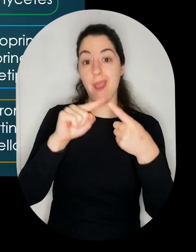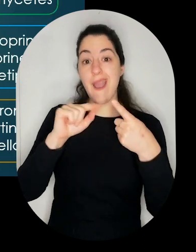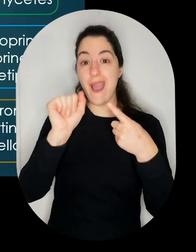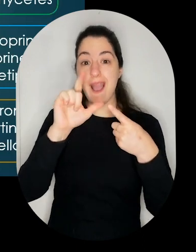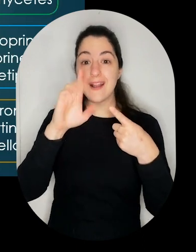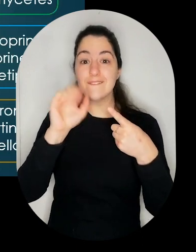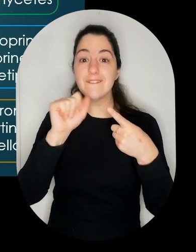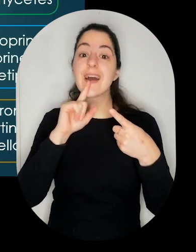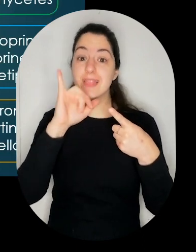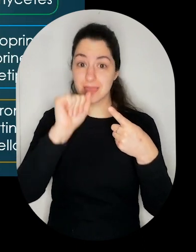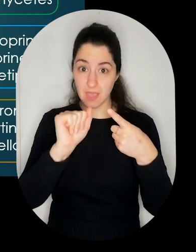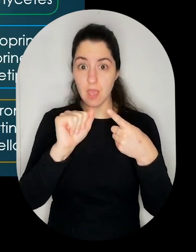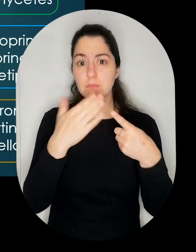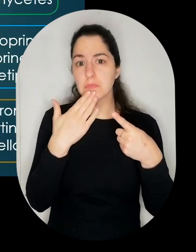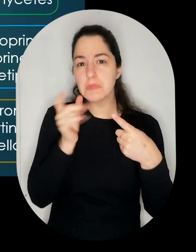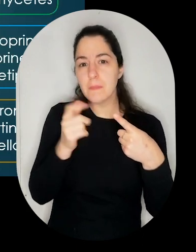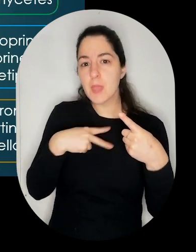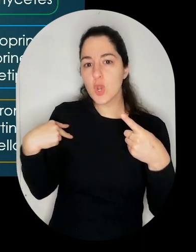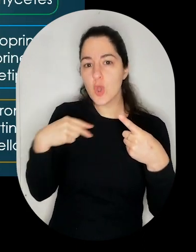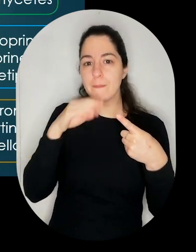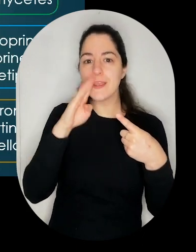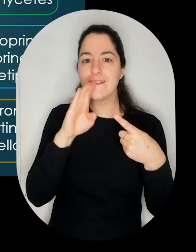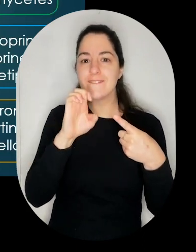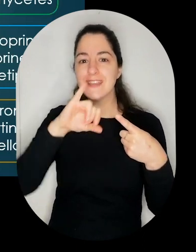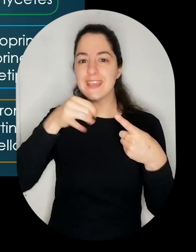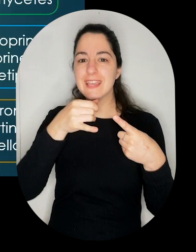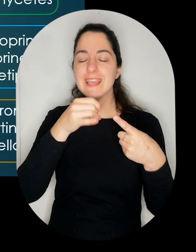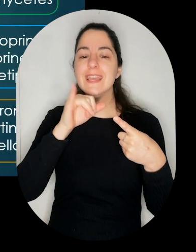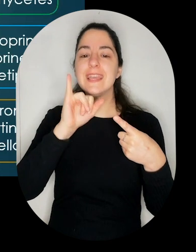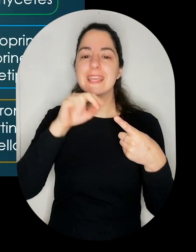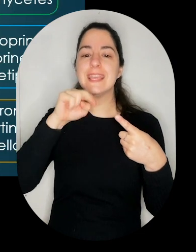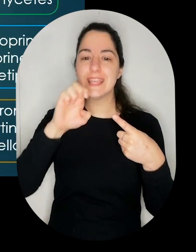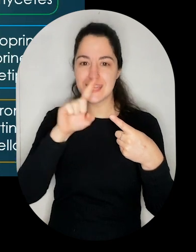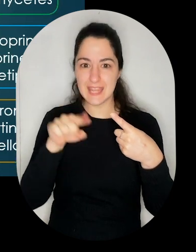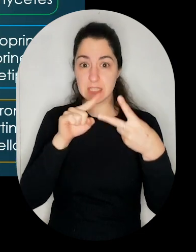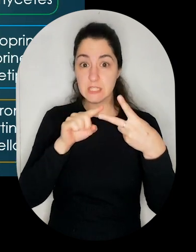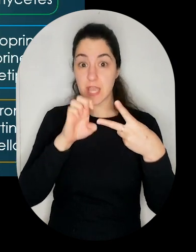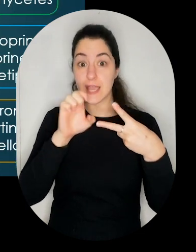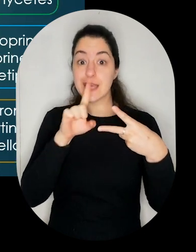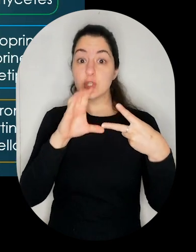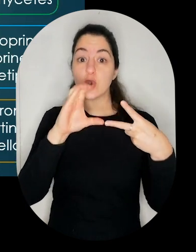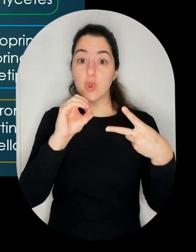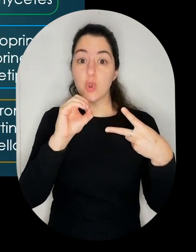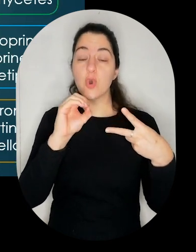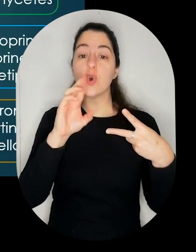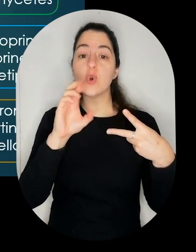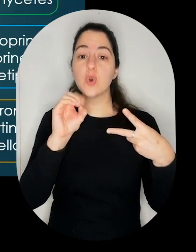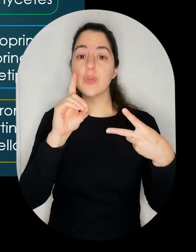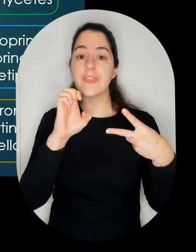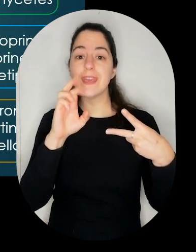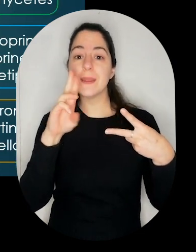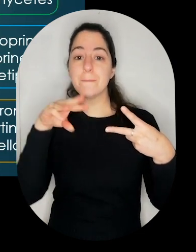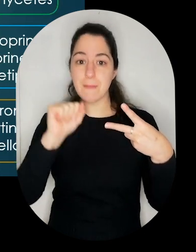como calvatias, que son, también les llaman en Europa los vejines, son unos pelotas enormes, scleroderma, que son más pequeños, hay llamados hongos